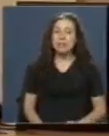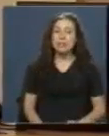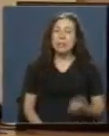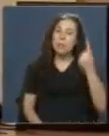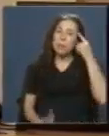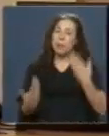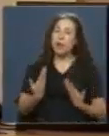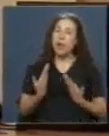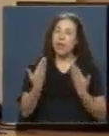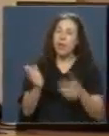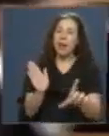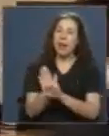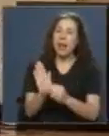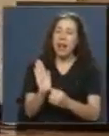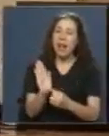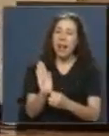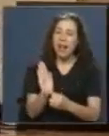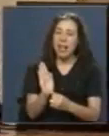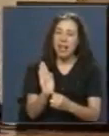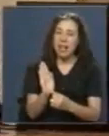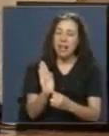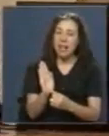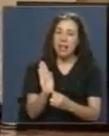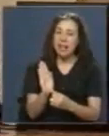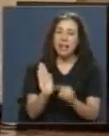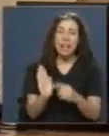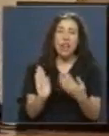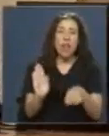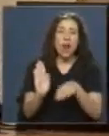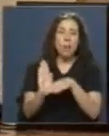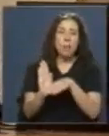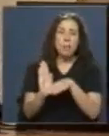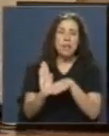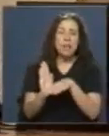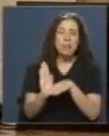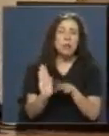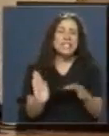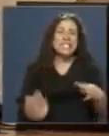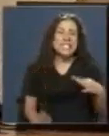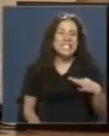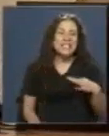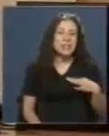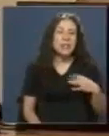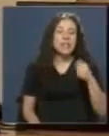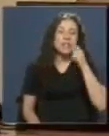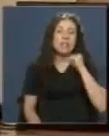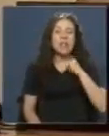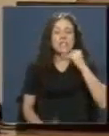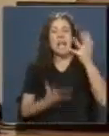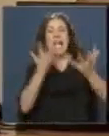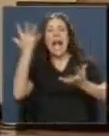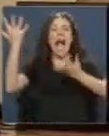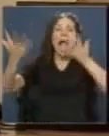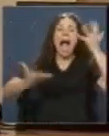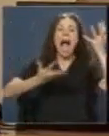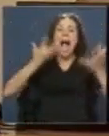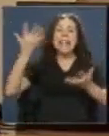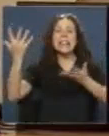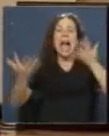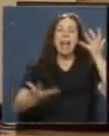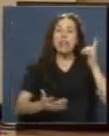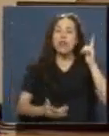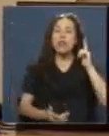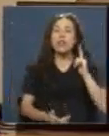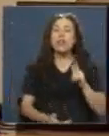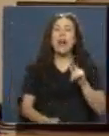entregar esta ley, que ni siquiera llega al mínimo civilizatorio, nos hace seguir cantando.